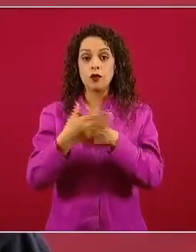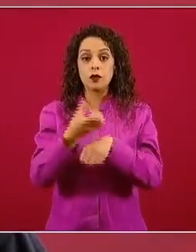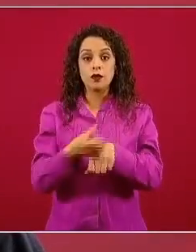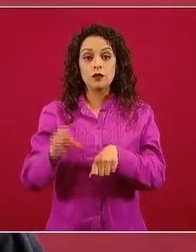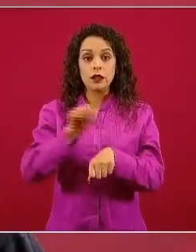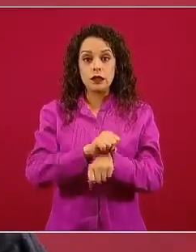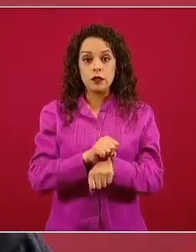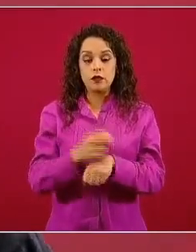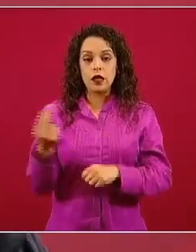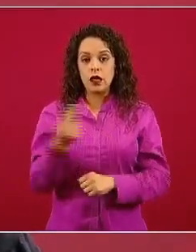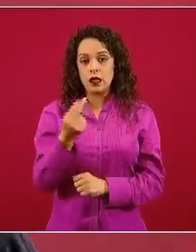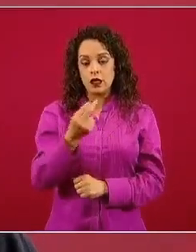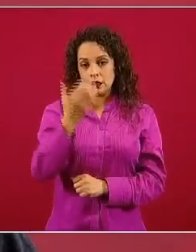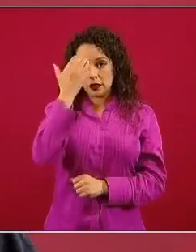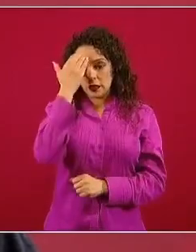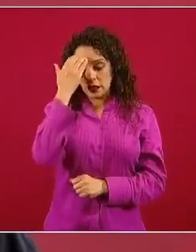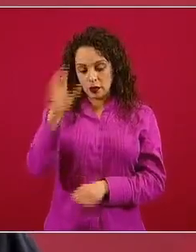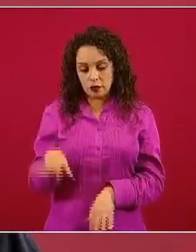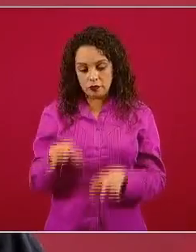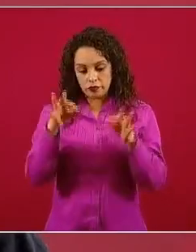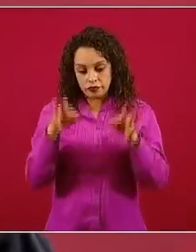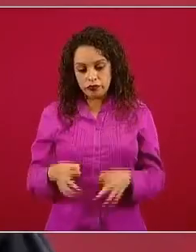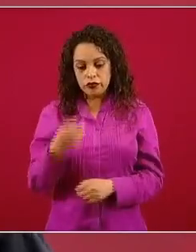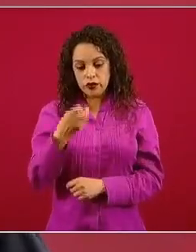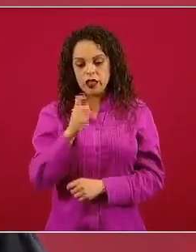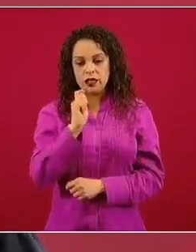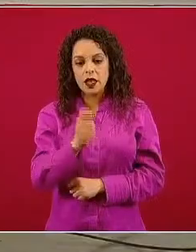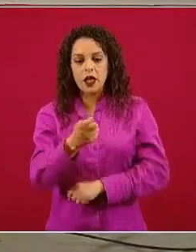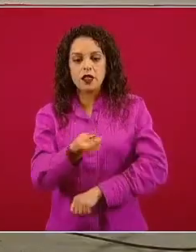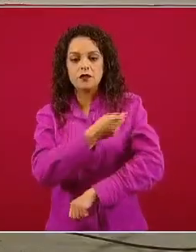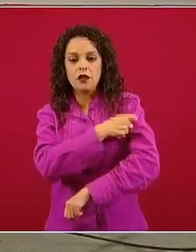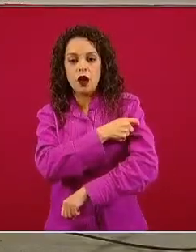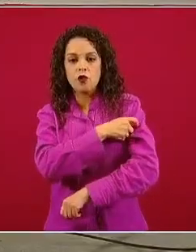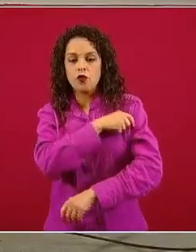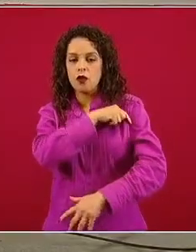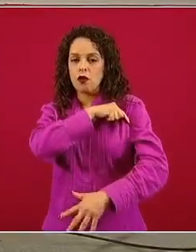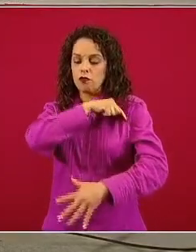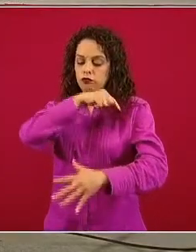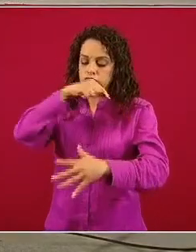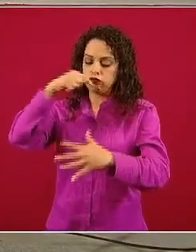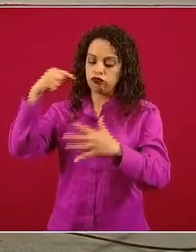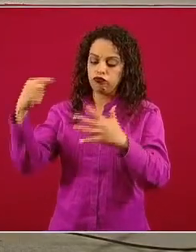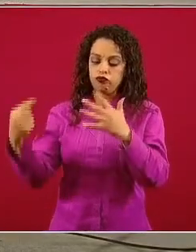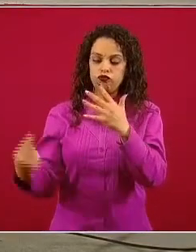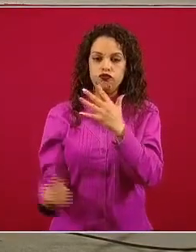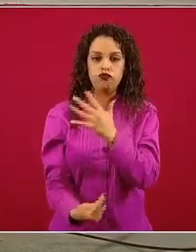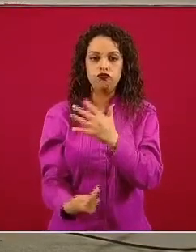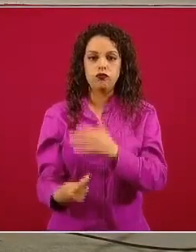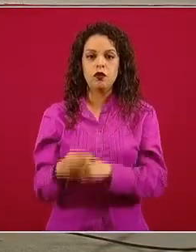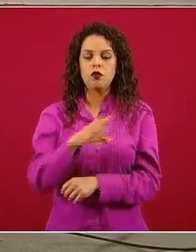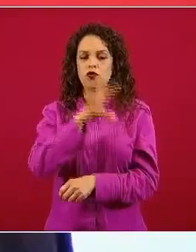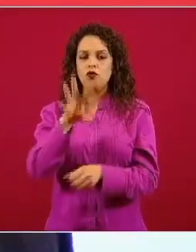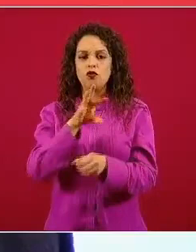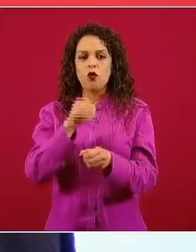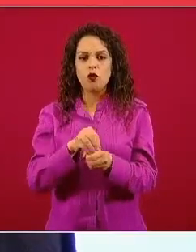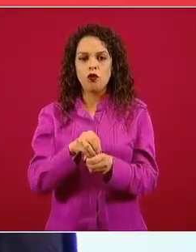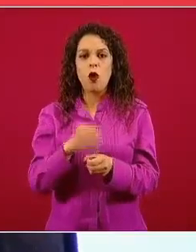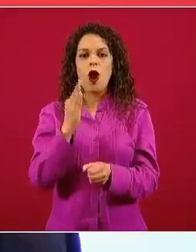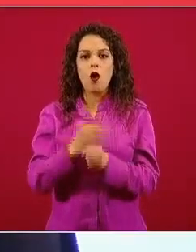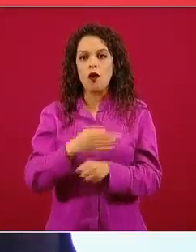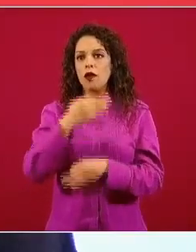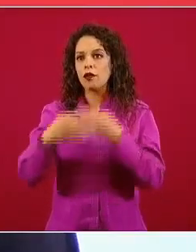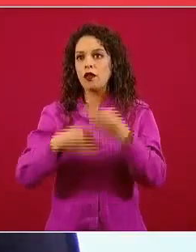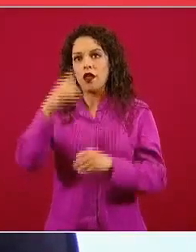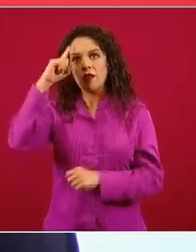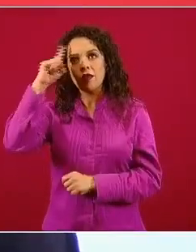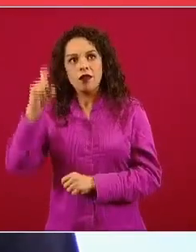conocer esta política nacional de vacunación, que va a integrar todos los componentes que en este momento se están preguntando y